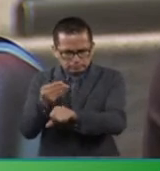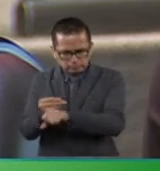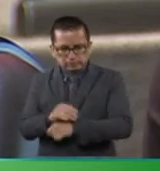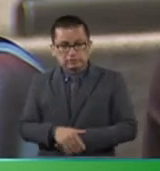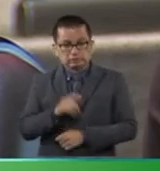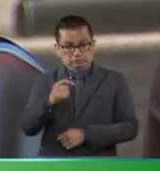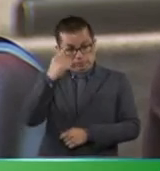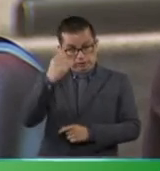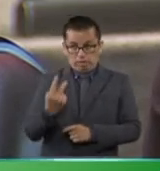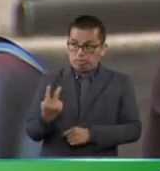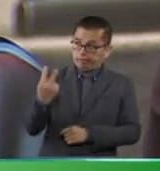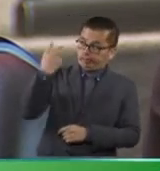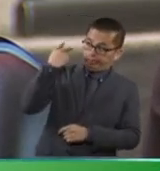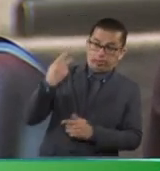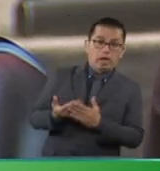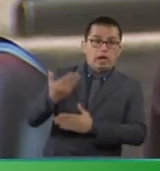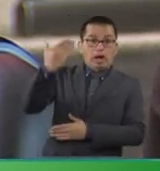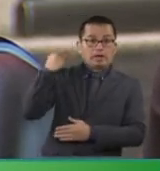partidocracia